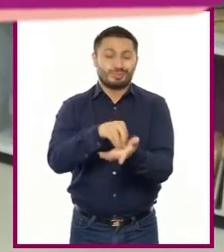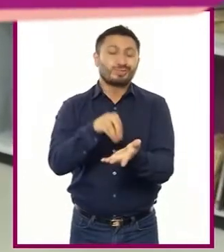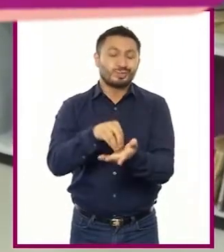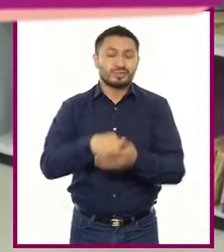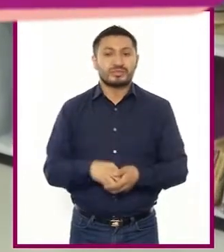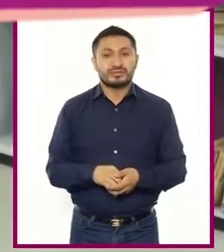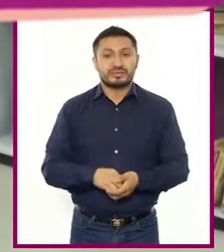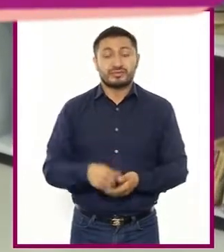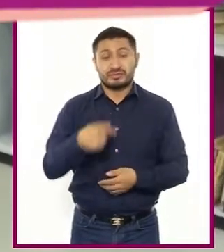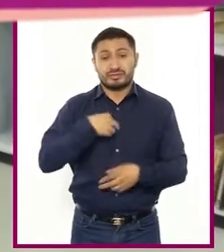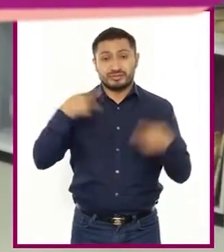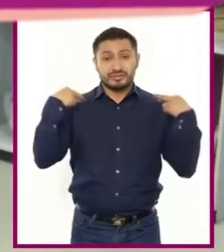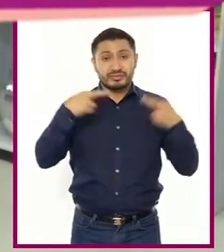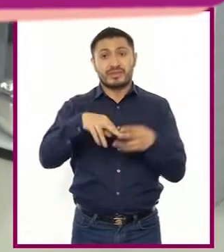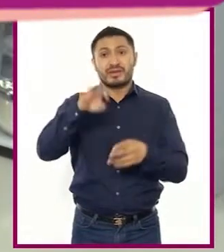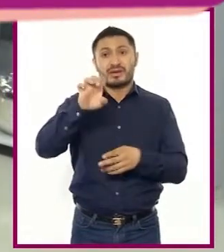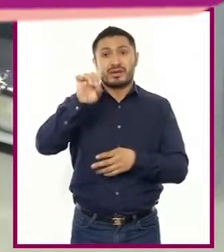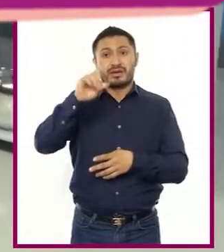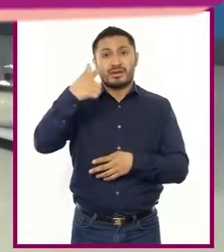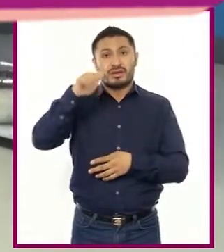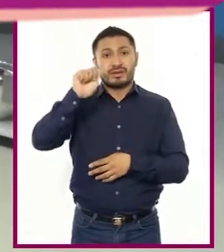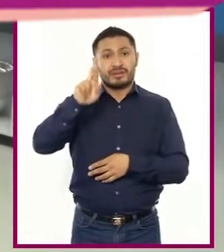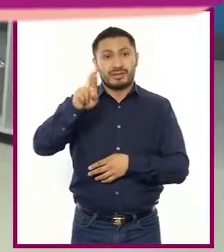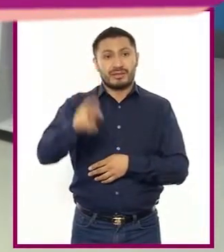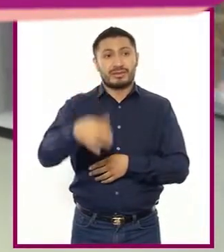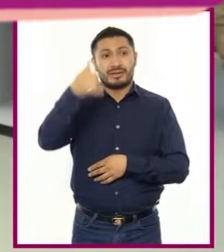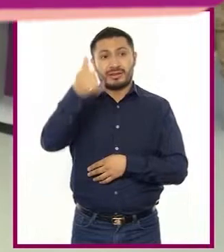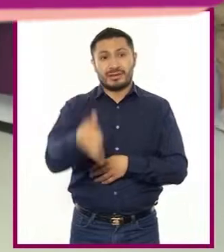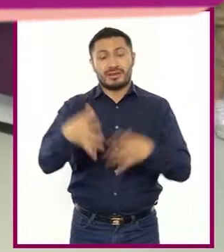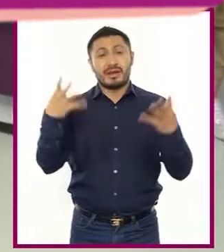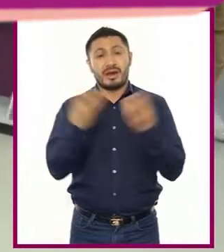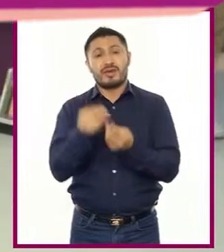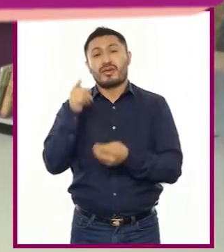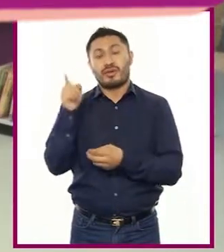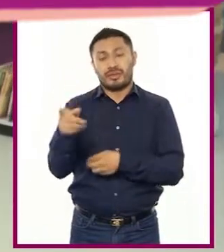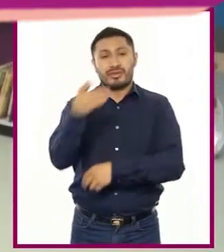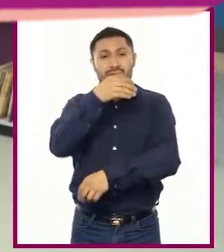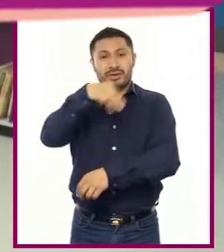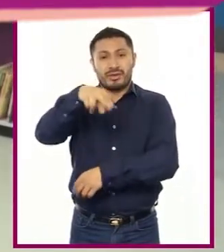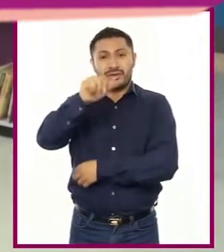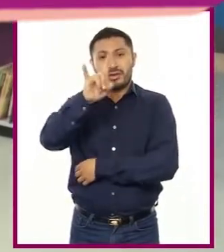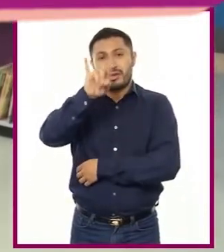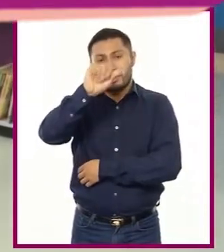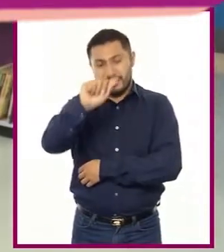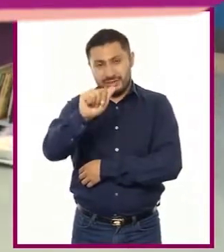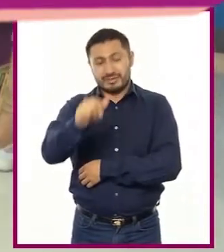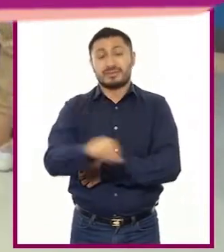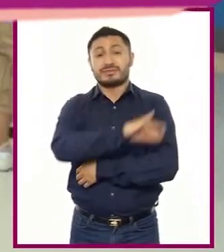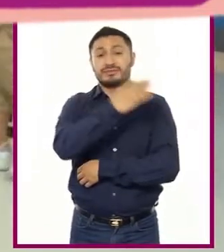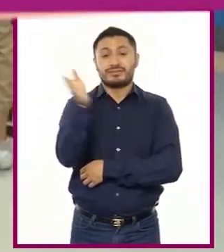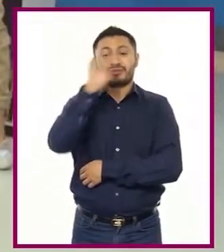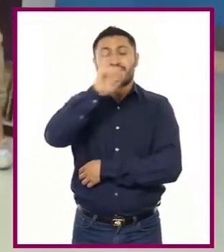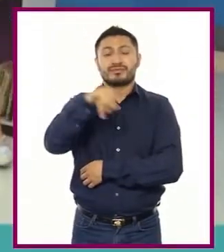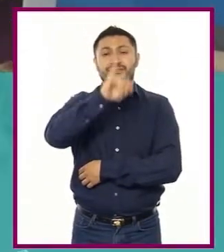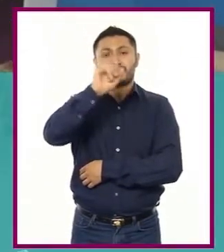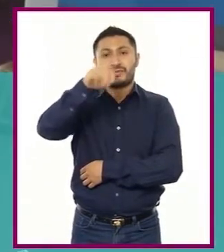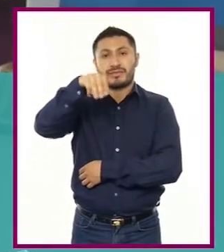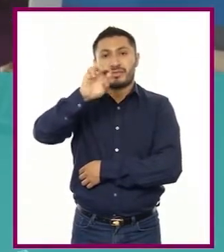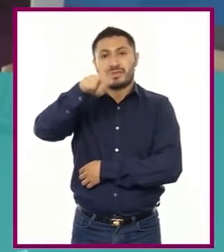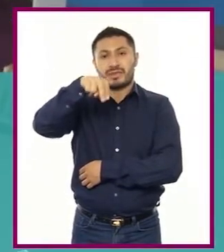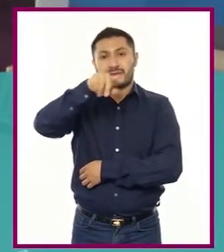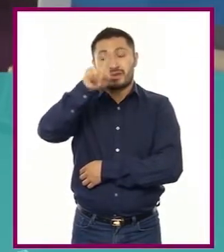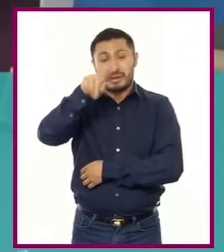Soy el maestro Edgar Coyote y en compañía de Nadia Jiménez abordaremos el tema